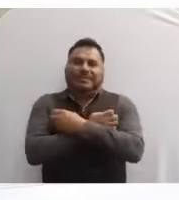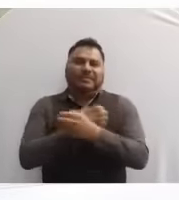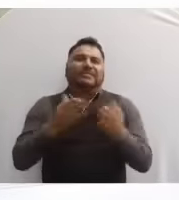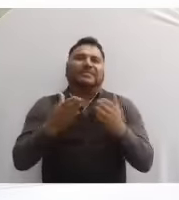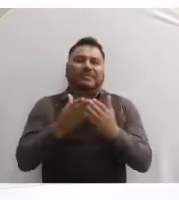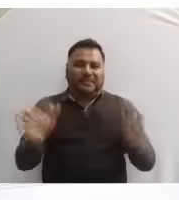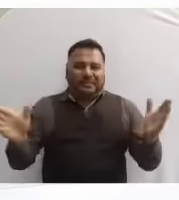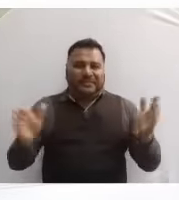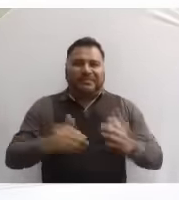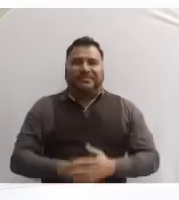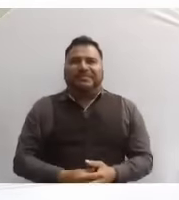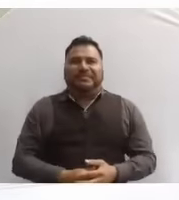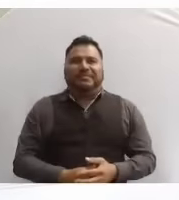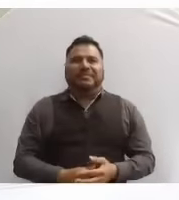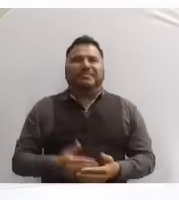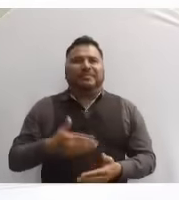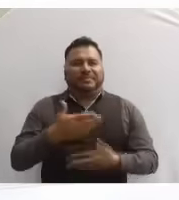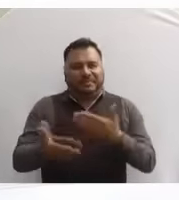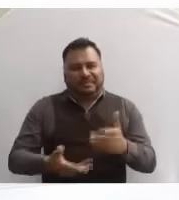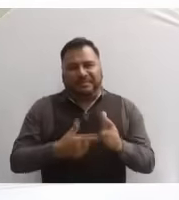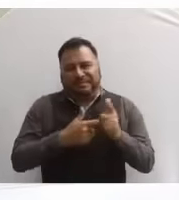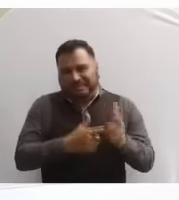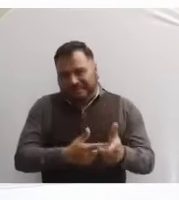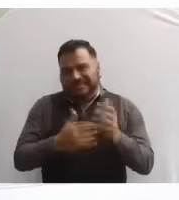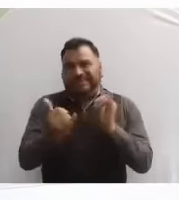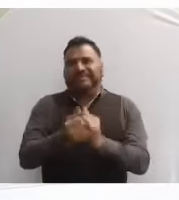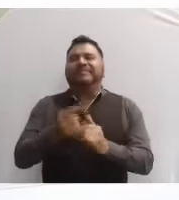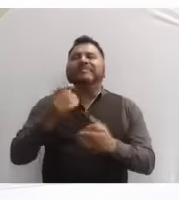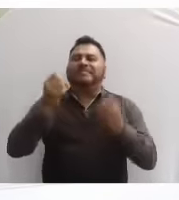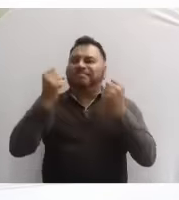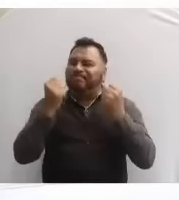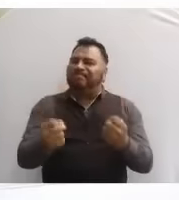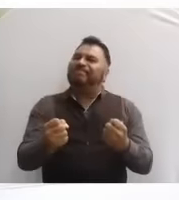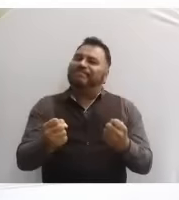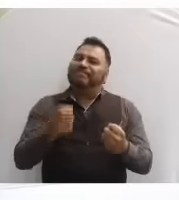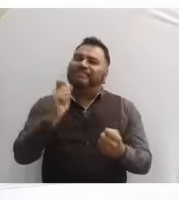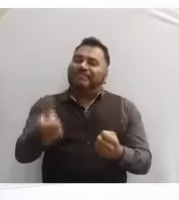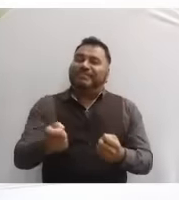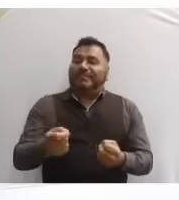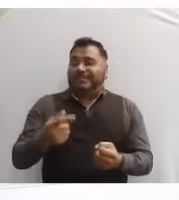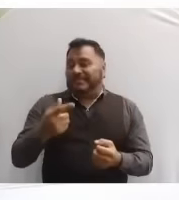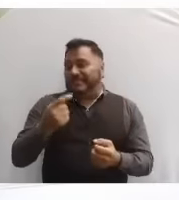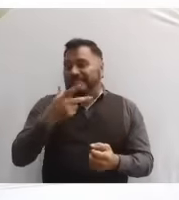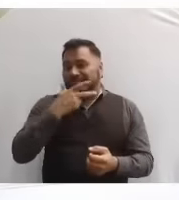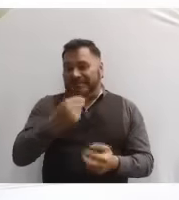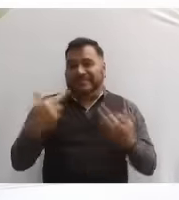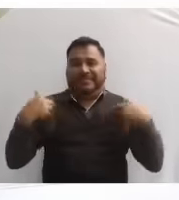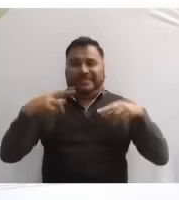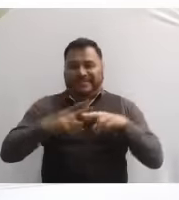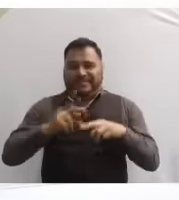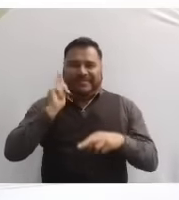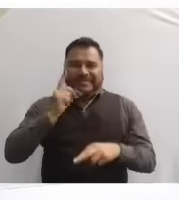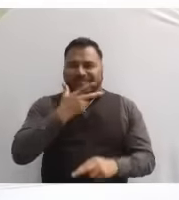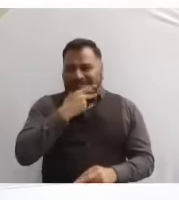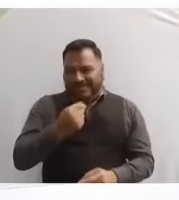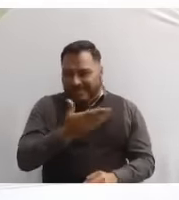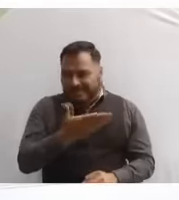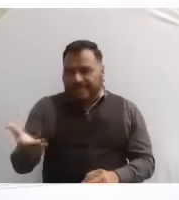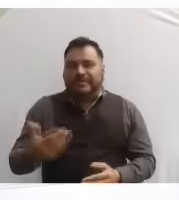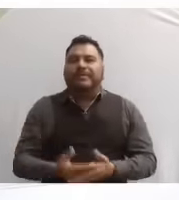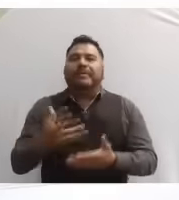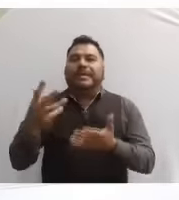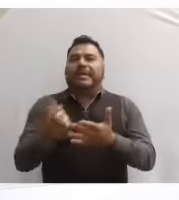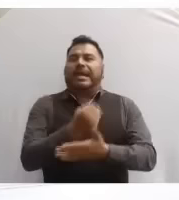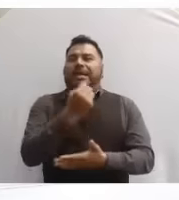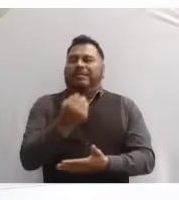pública. Vamos a garantizar que el salario de los maestros y maestras,